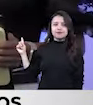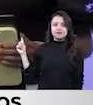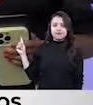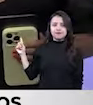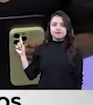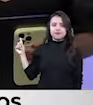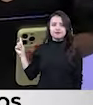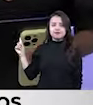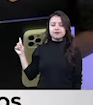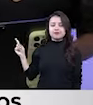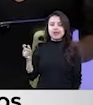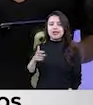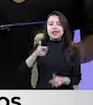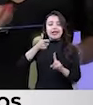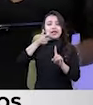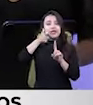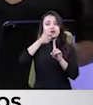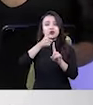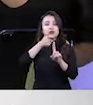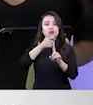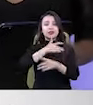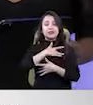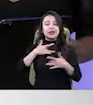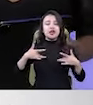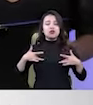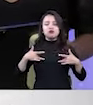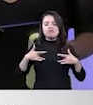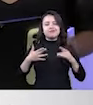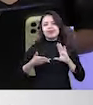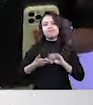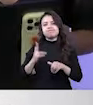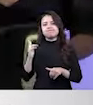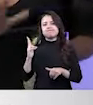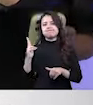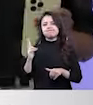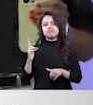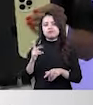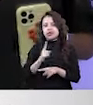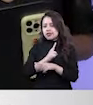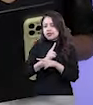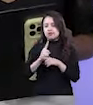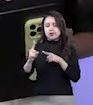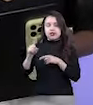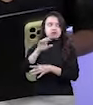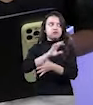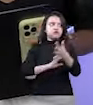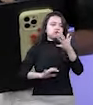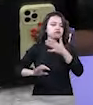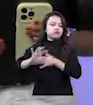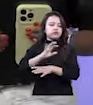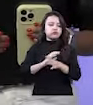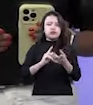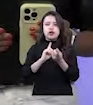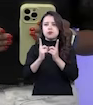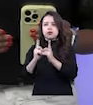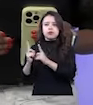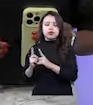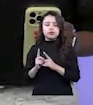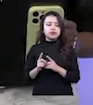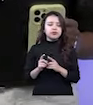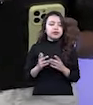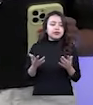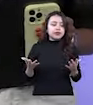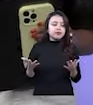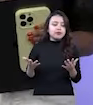Carlos Leal, que es el superintendente, que ya no está en la superintendencia porque se fue en esta semana, pasó de todo. Y pues,